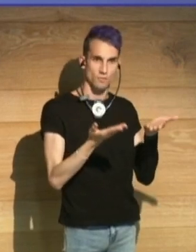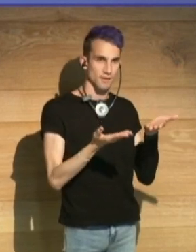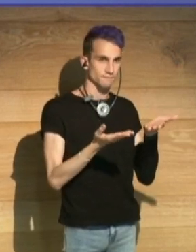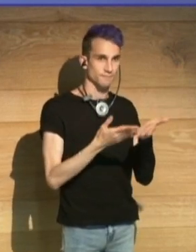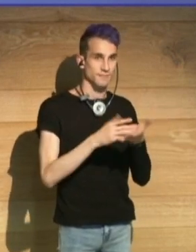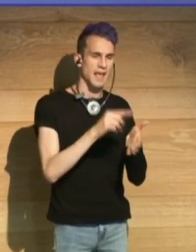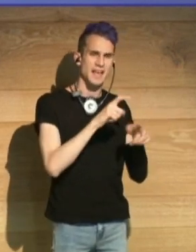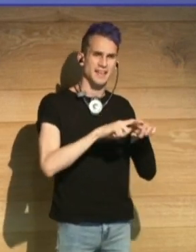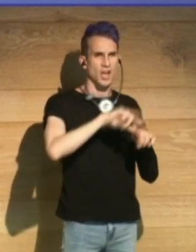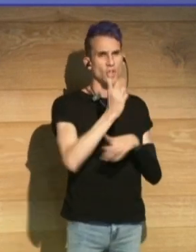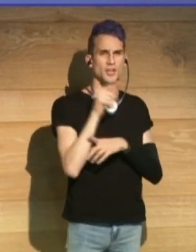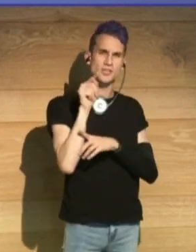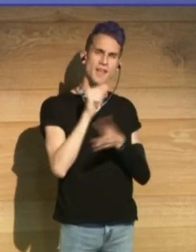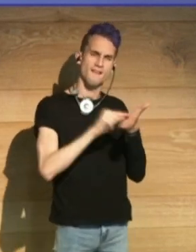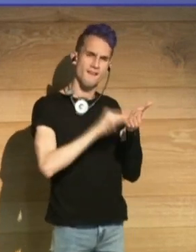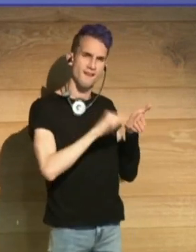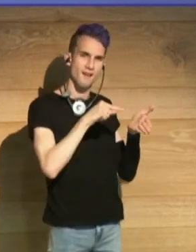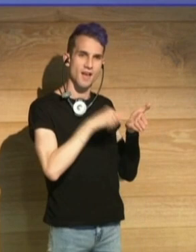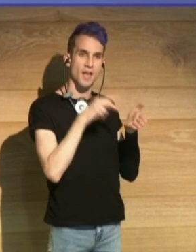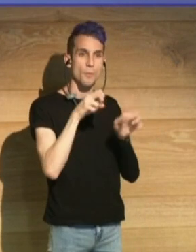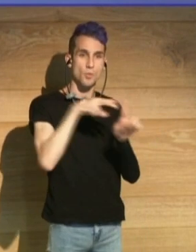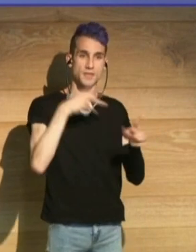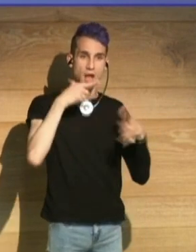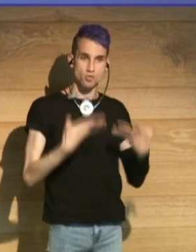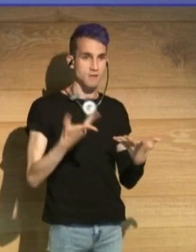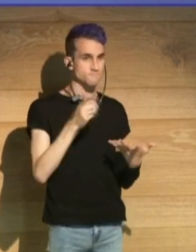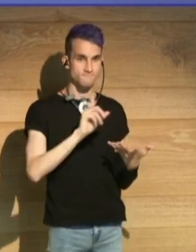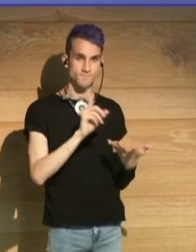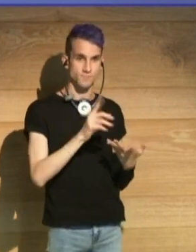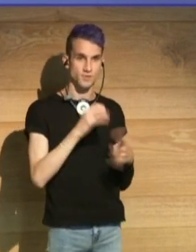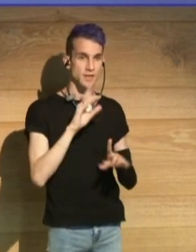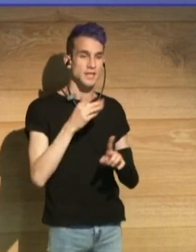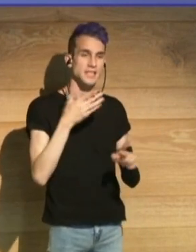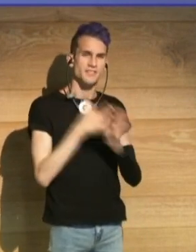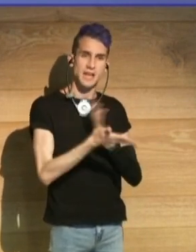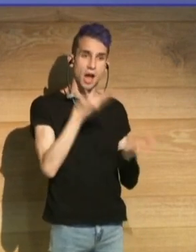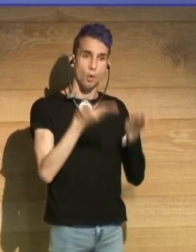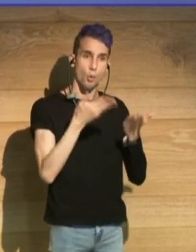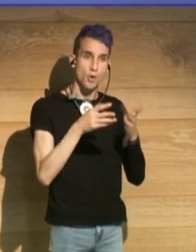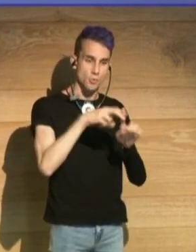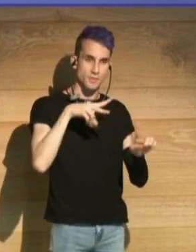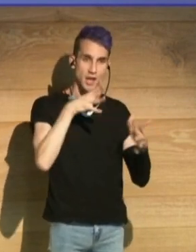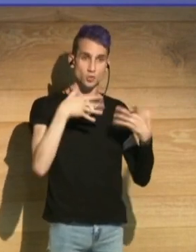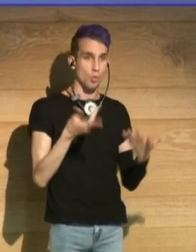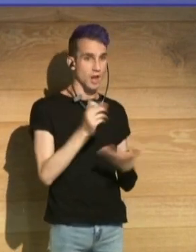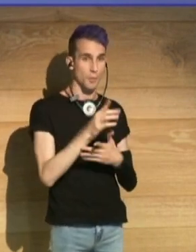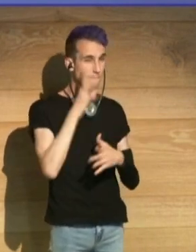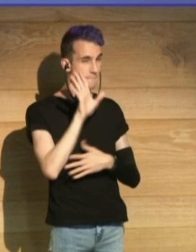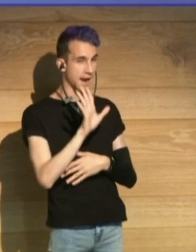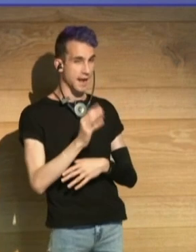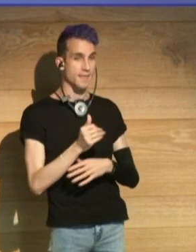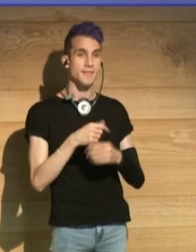historia sin enfocarla desde el presente. Es decir, no es un juicio visto desde ahora, sino que parece que es la descripción